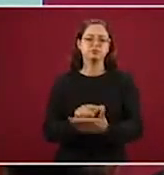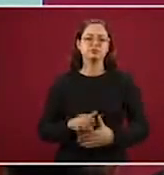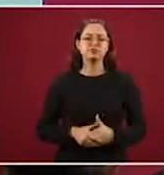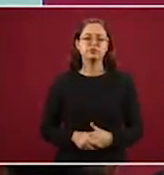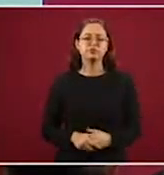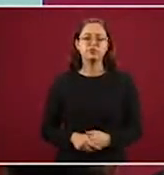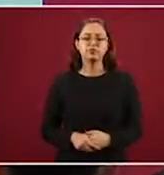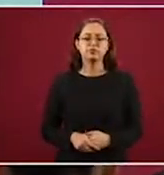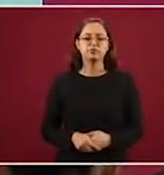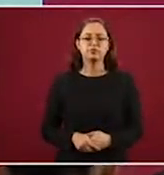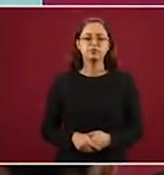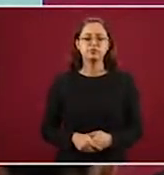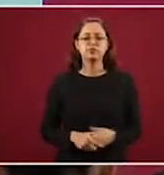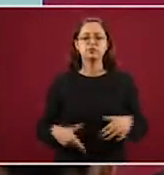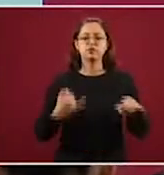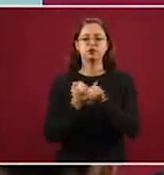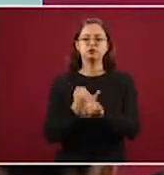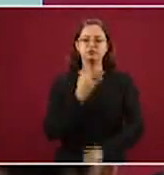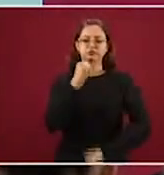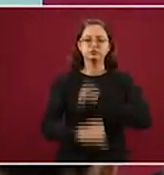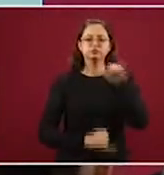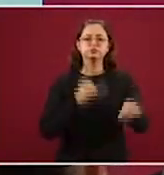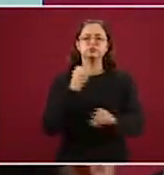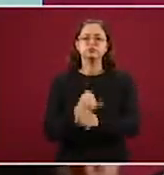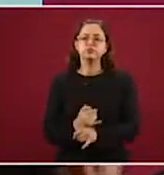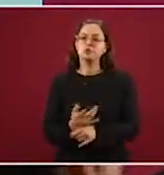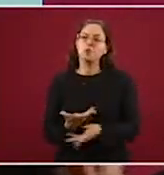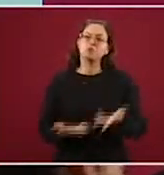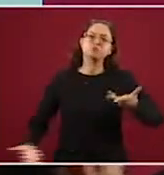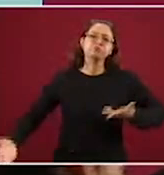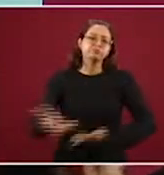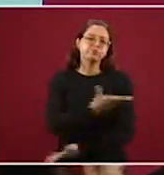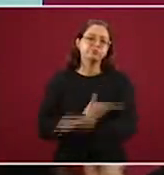la cooperación internacional para el desarrollo,